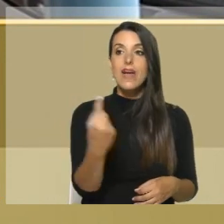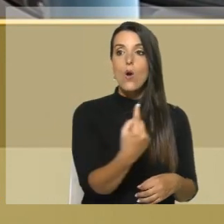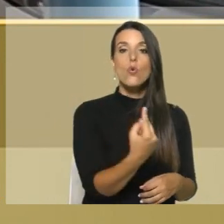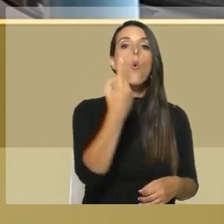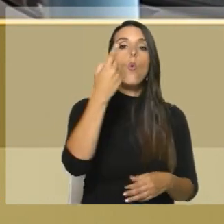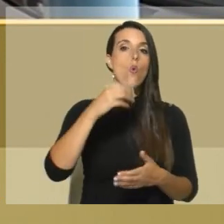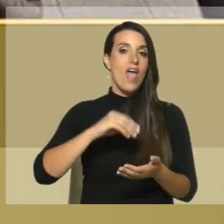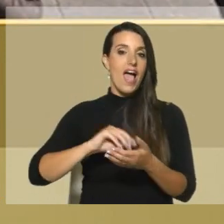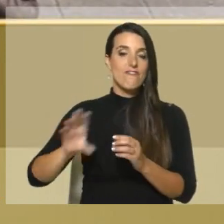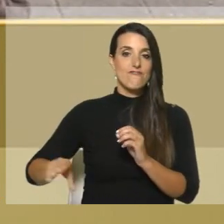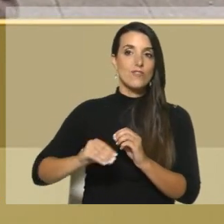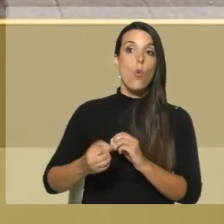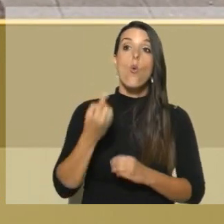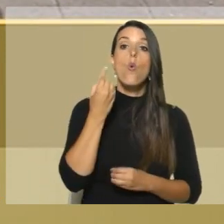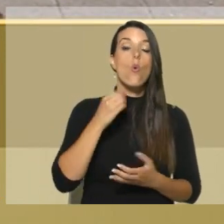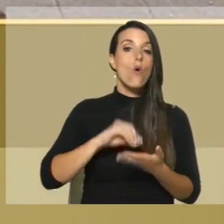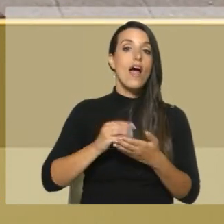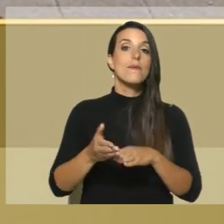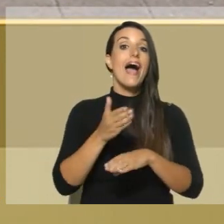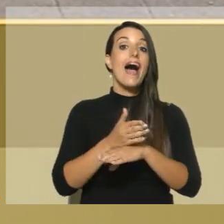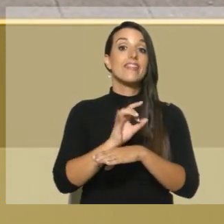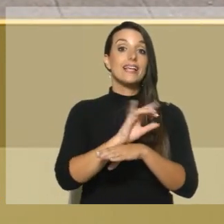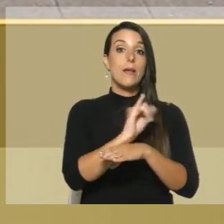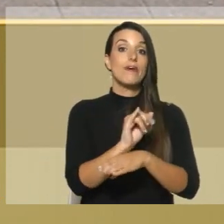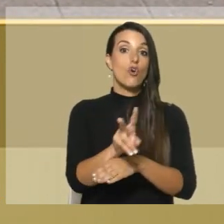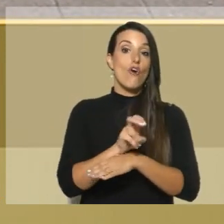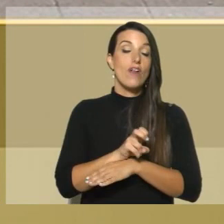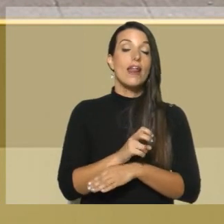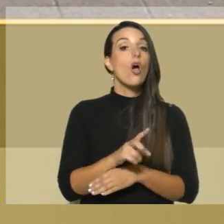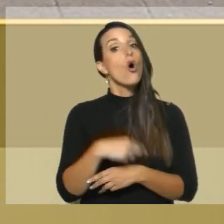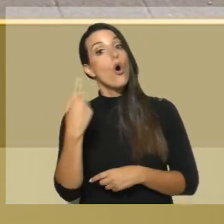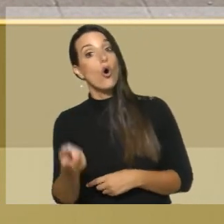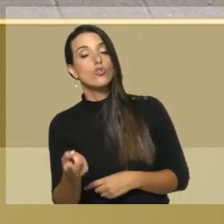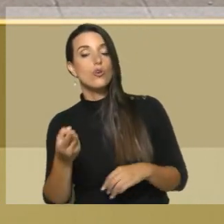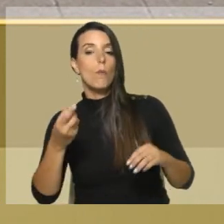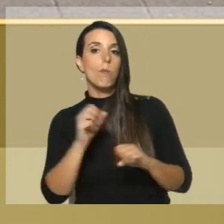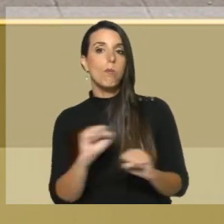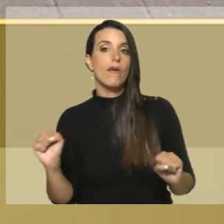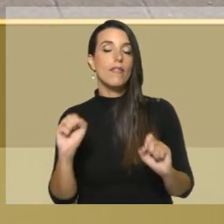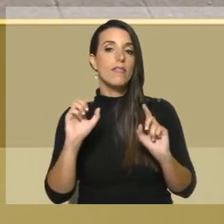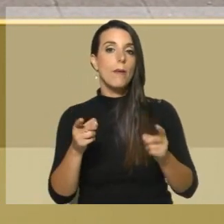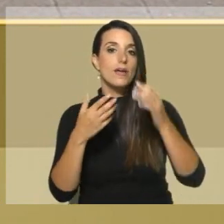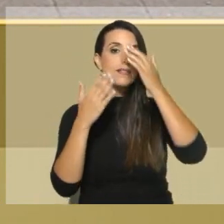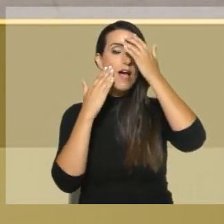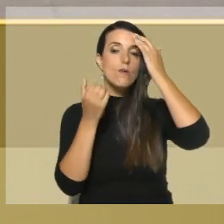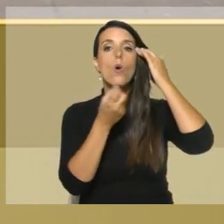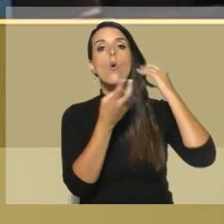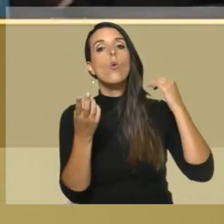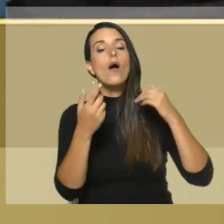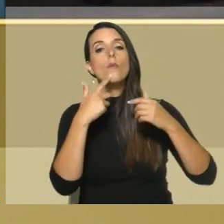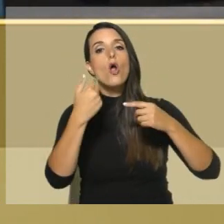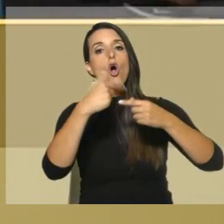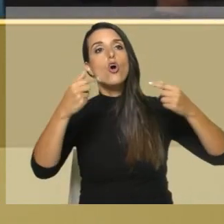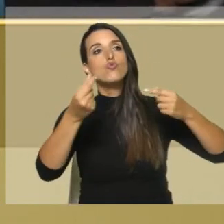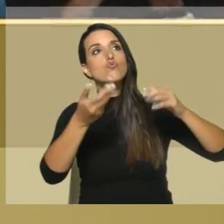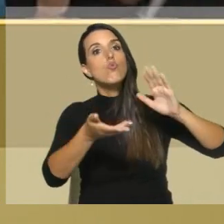única que va a ser cobrada antes del 15 de marzo. Y lo otro, llegar a determinar los cálculos de inflación que hemos tenido y que